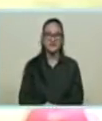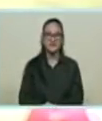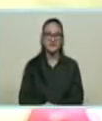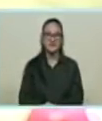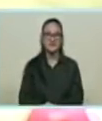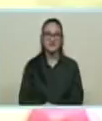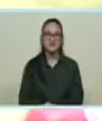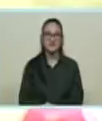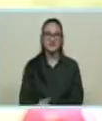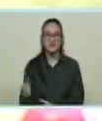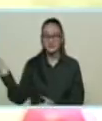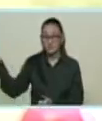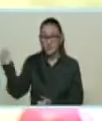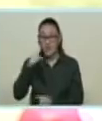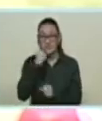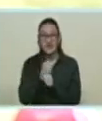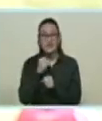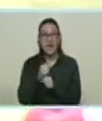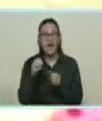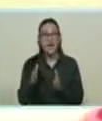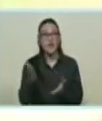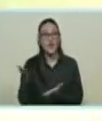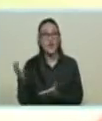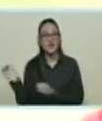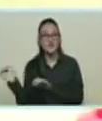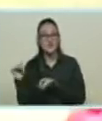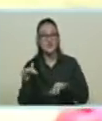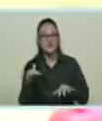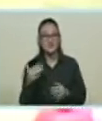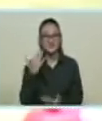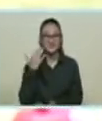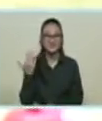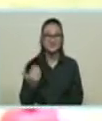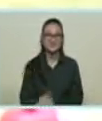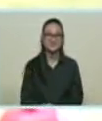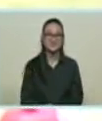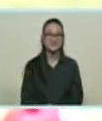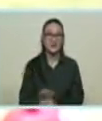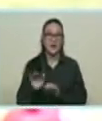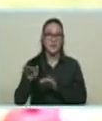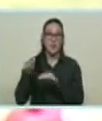Ah, se trajo a los trabajadores de Corpo de Ley, Mota Domínguez.